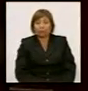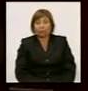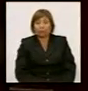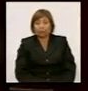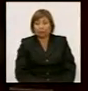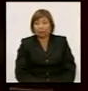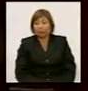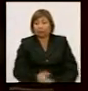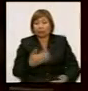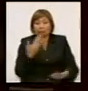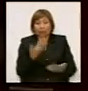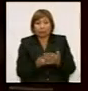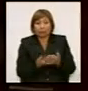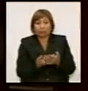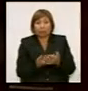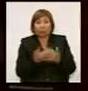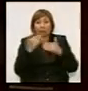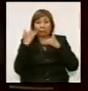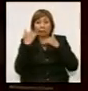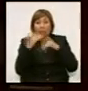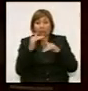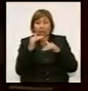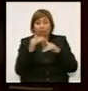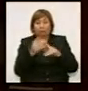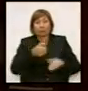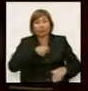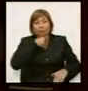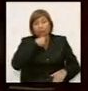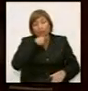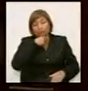y ha llegado a la limitación con la vejez.